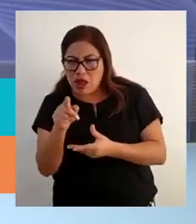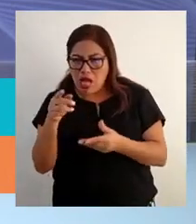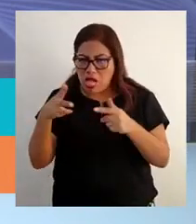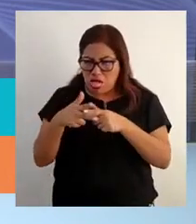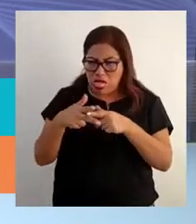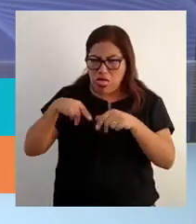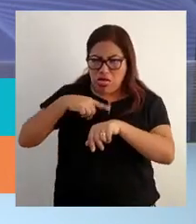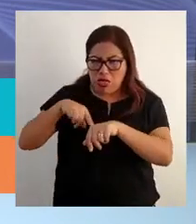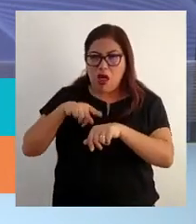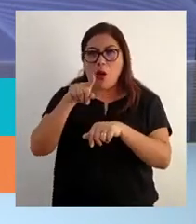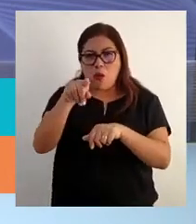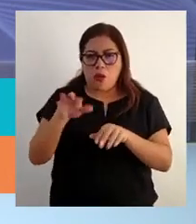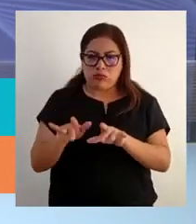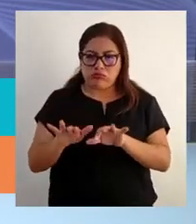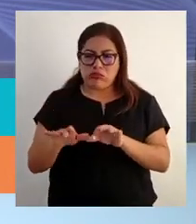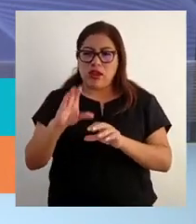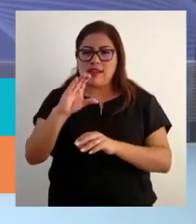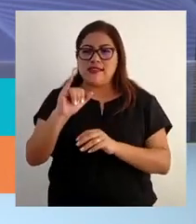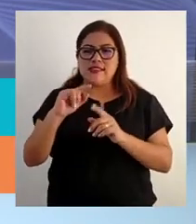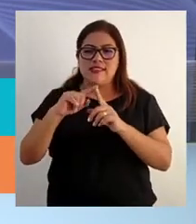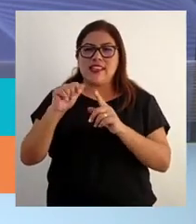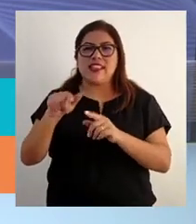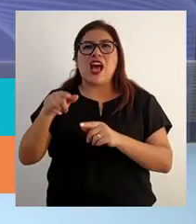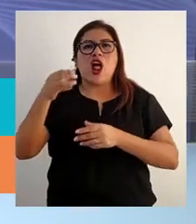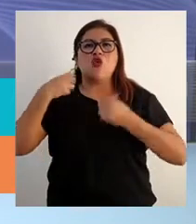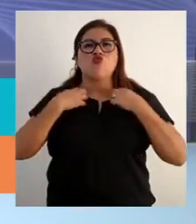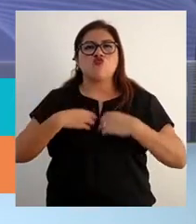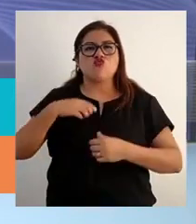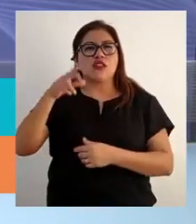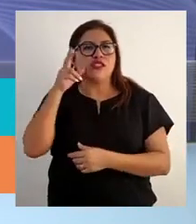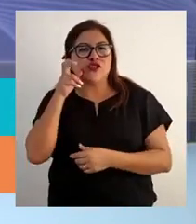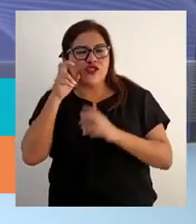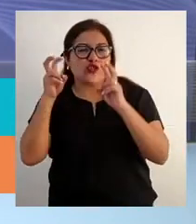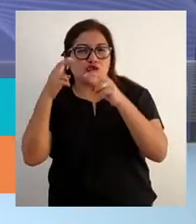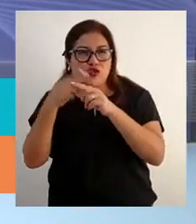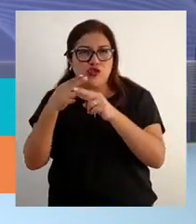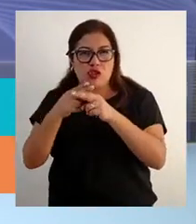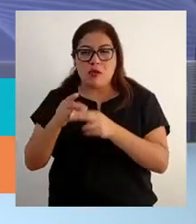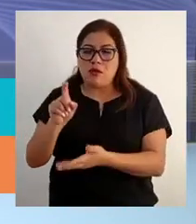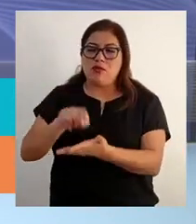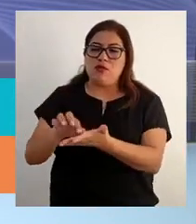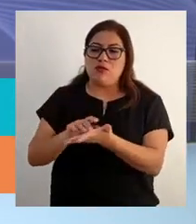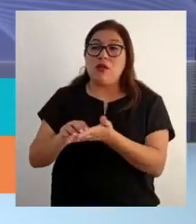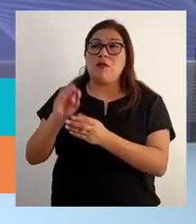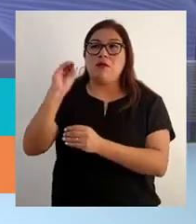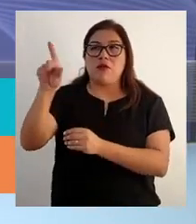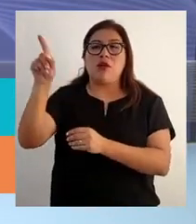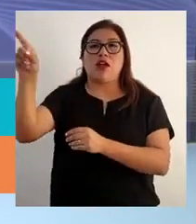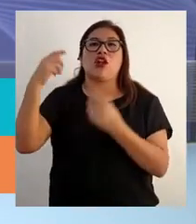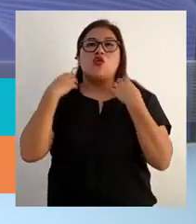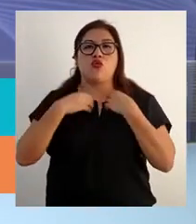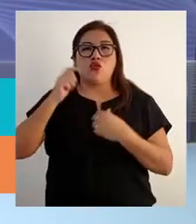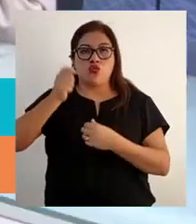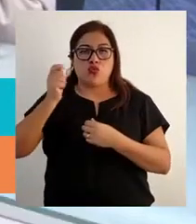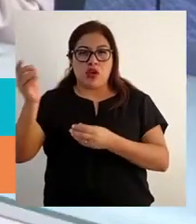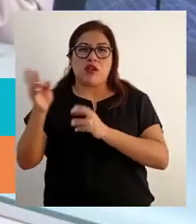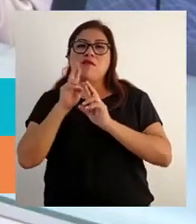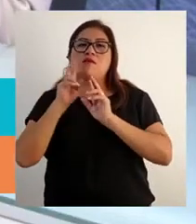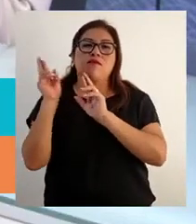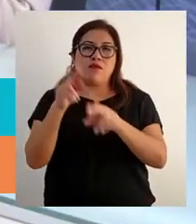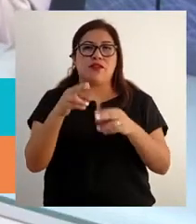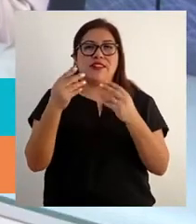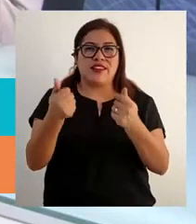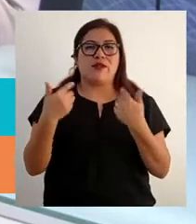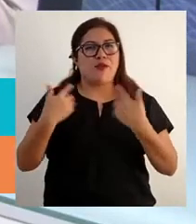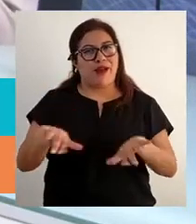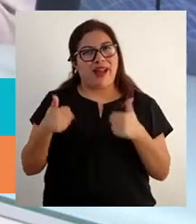hacer su cita al juez de escucha, pedir cita presencial y el juez dispondrá que se atienda. Caramba, qué importante, doctora. Yo sé